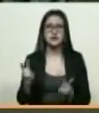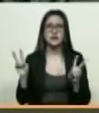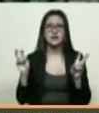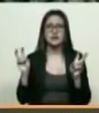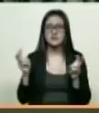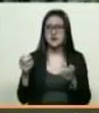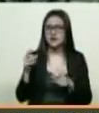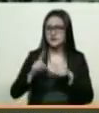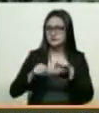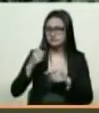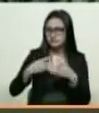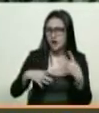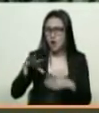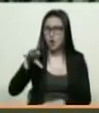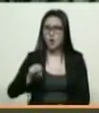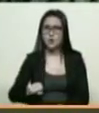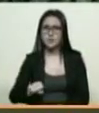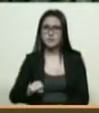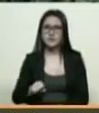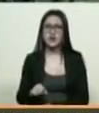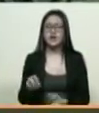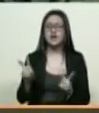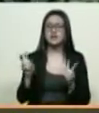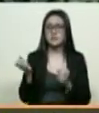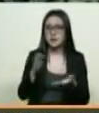materia prima, en el tema del